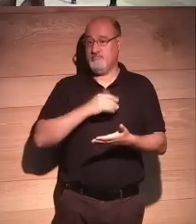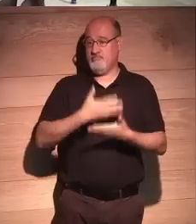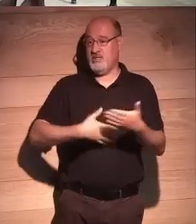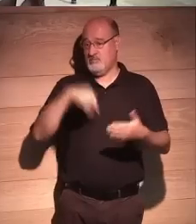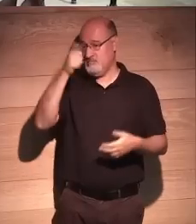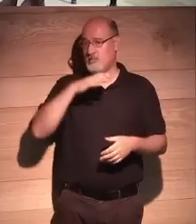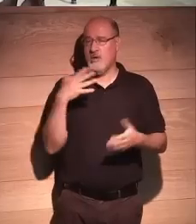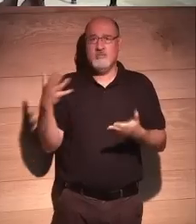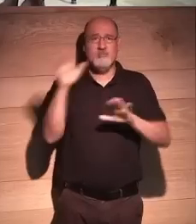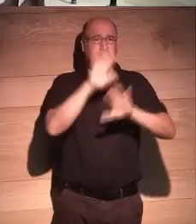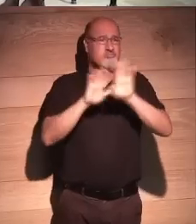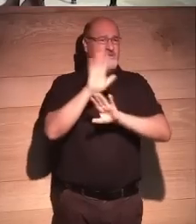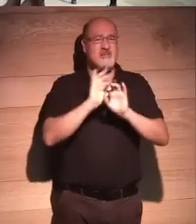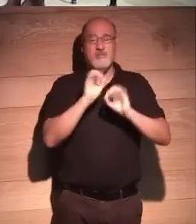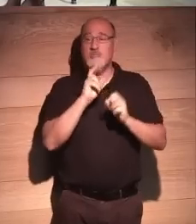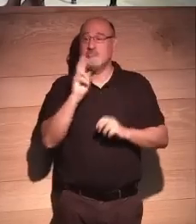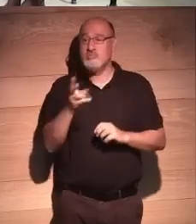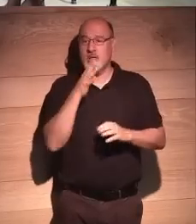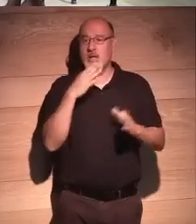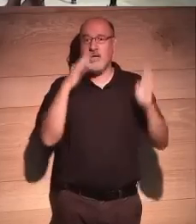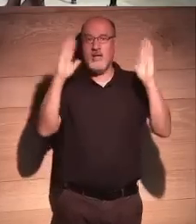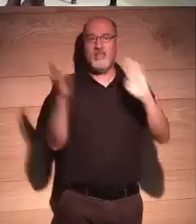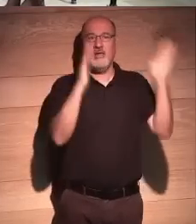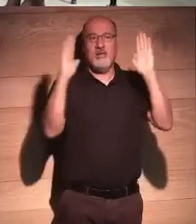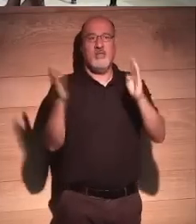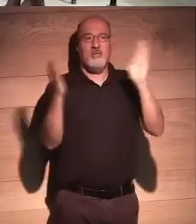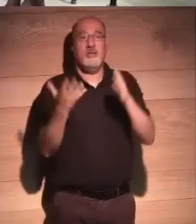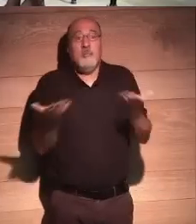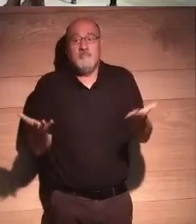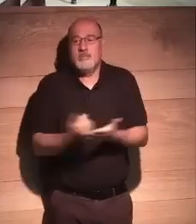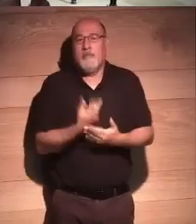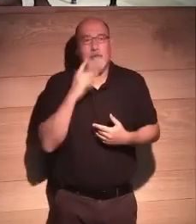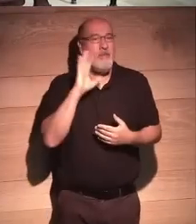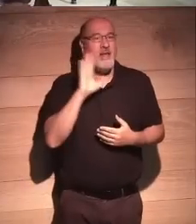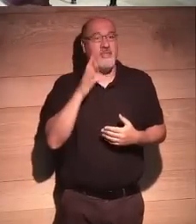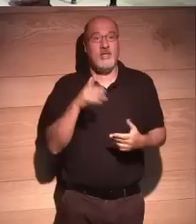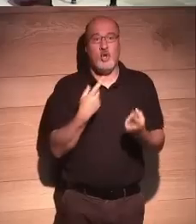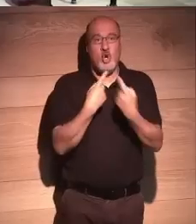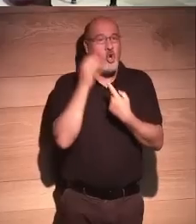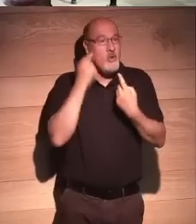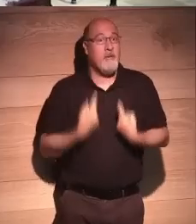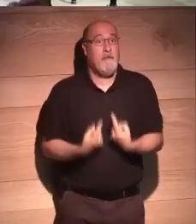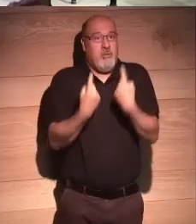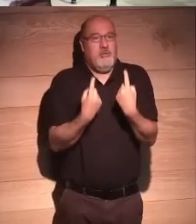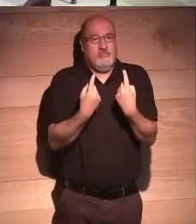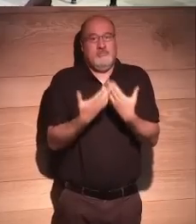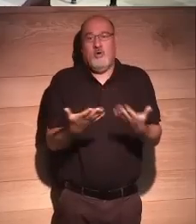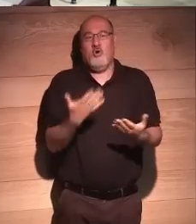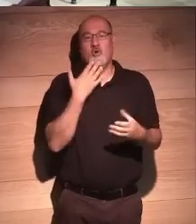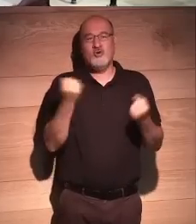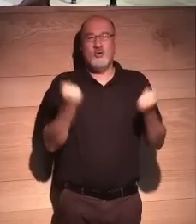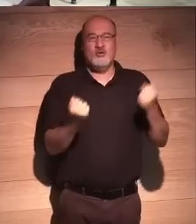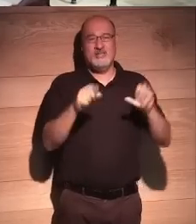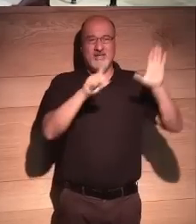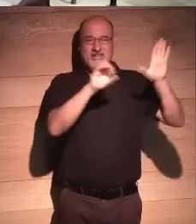de todas las décadas, cuando se habla de una década siempre se habla como de la primera novia, como del 600, qué coche tan magnífico. Bueno, era muy malo el coche, era muy